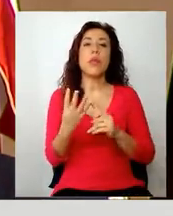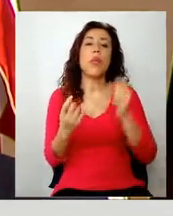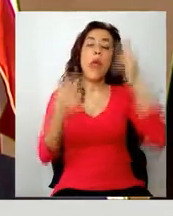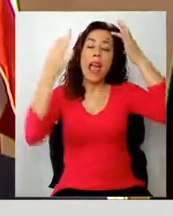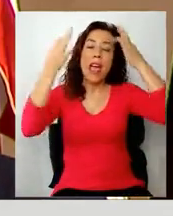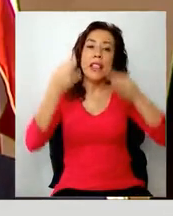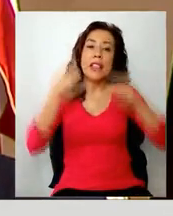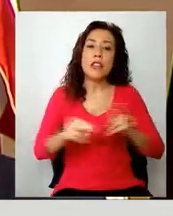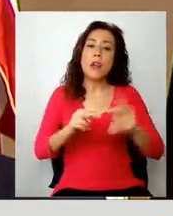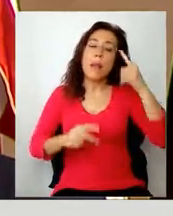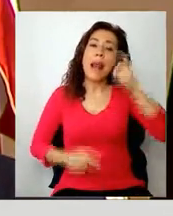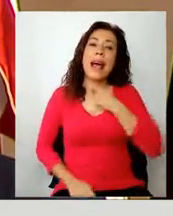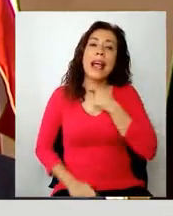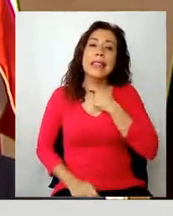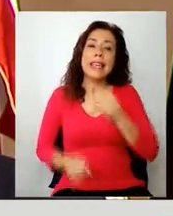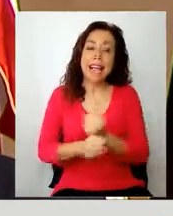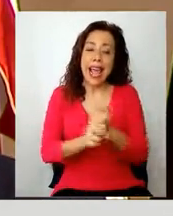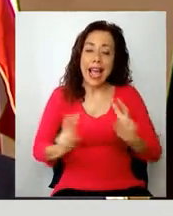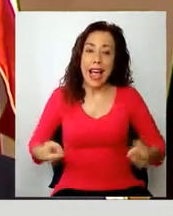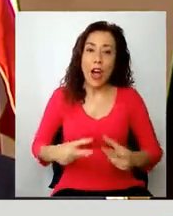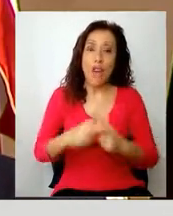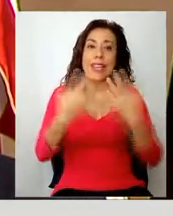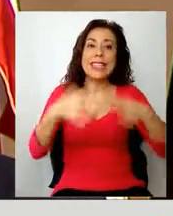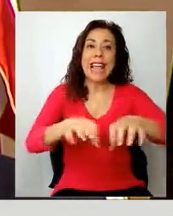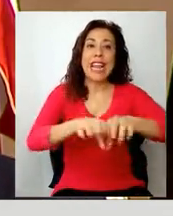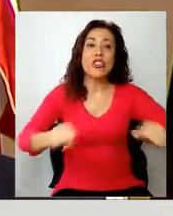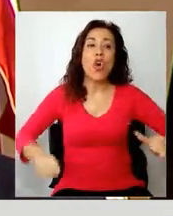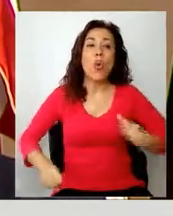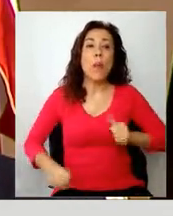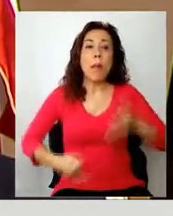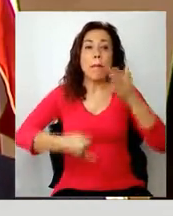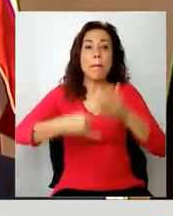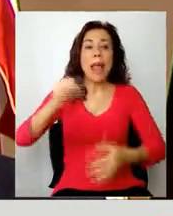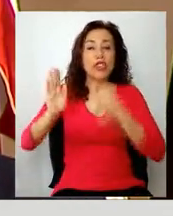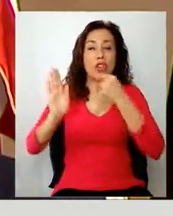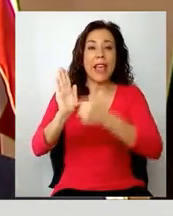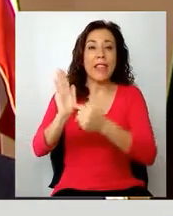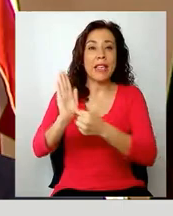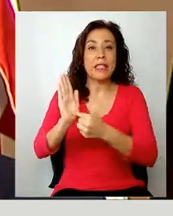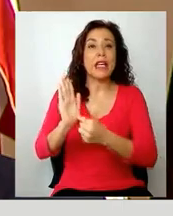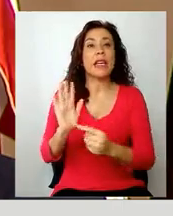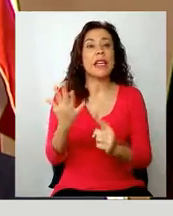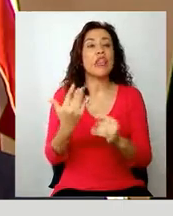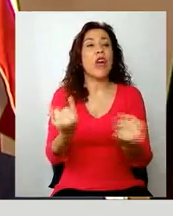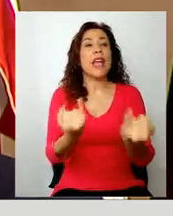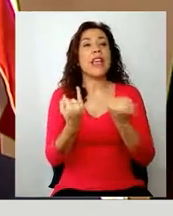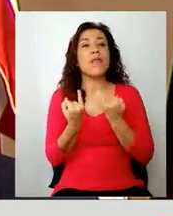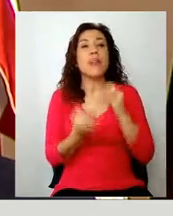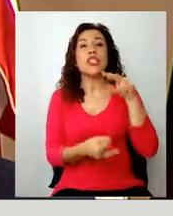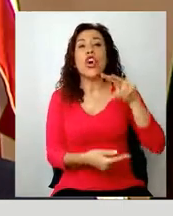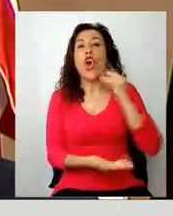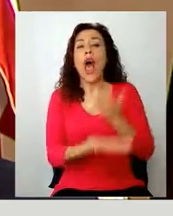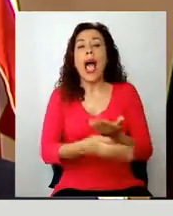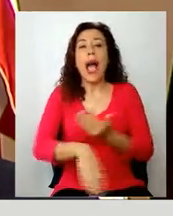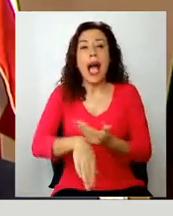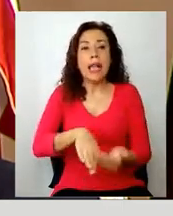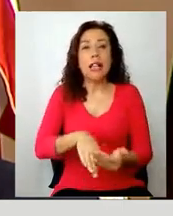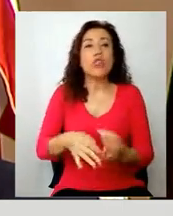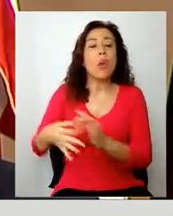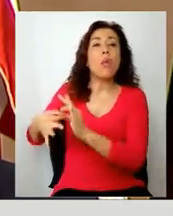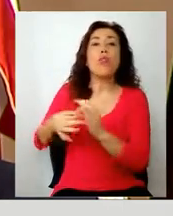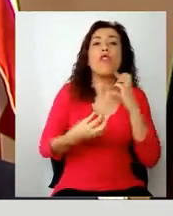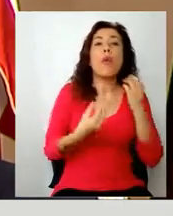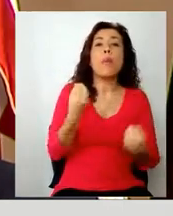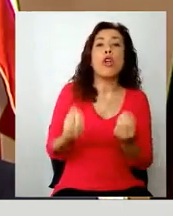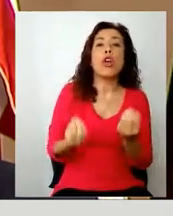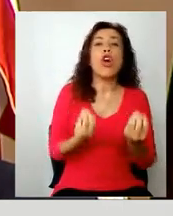asegurar que las obras de infraestructura se completen dentro de los plazos establecidos quinto informar sobre la existencia de retraso las razones de estos y cómo se están